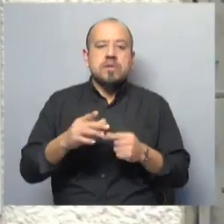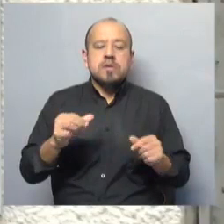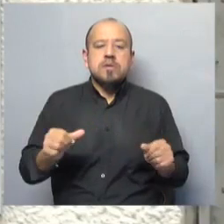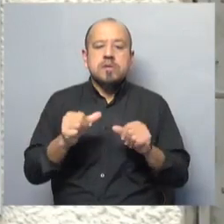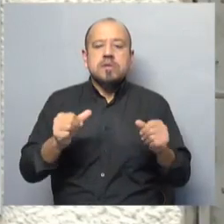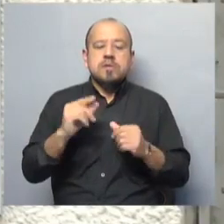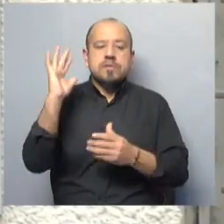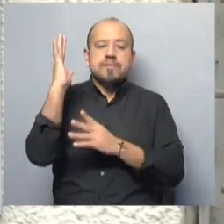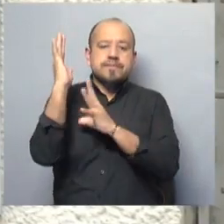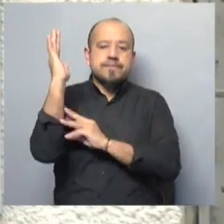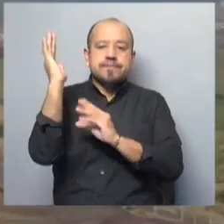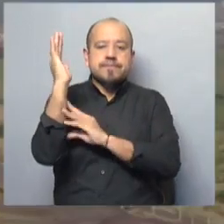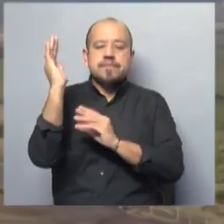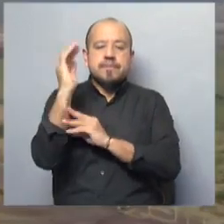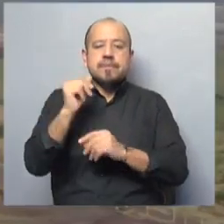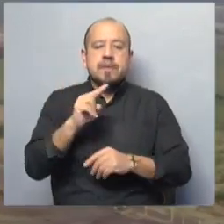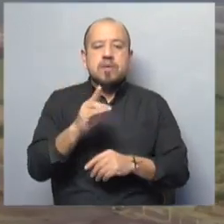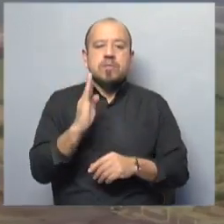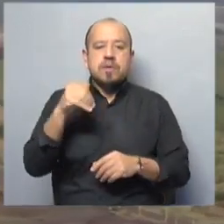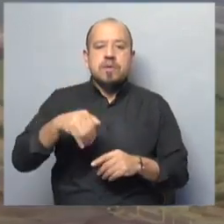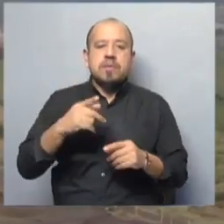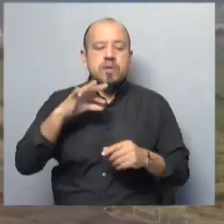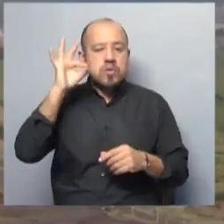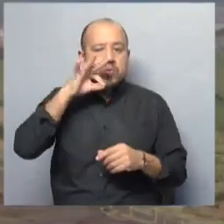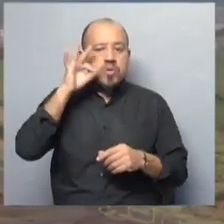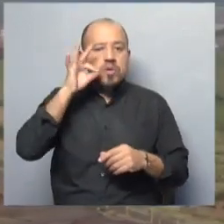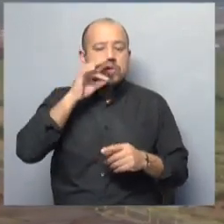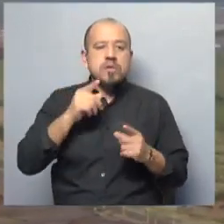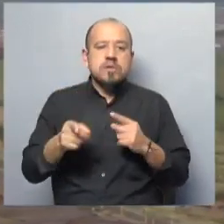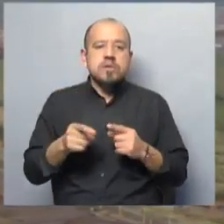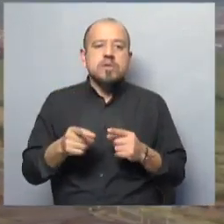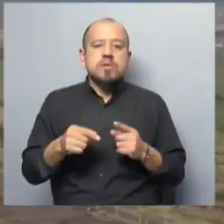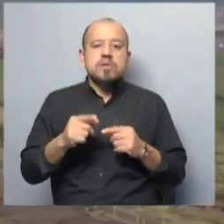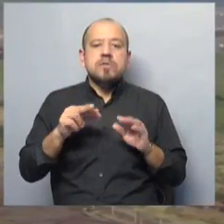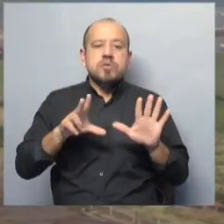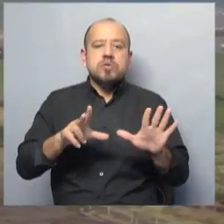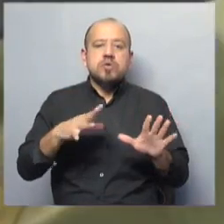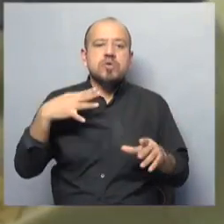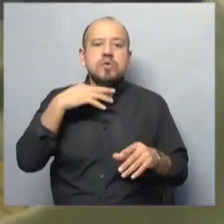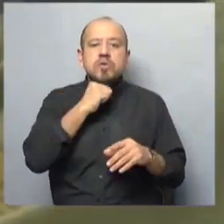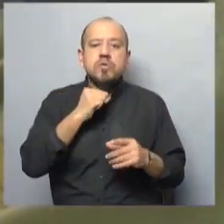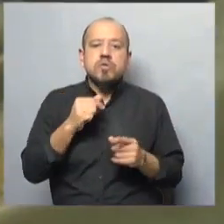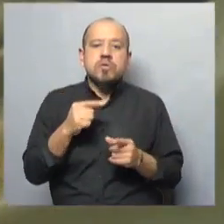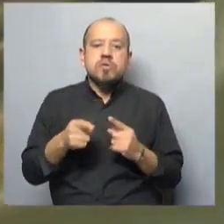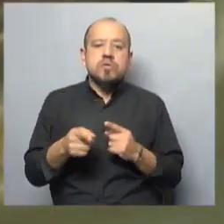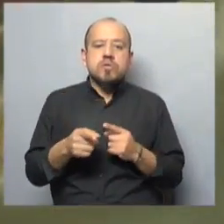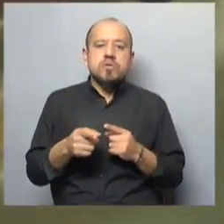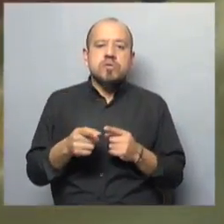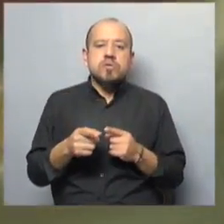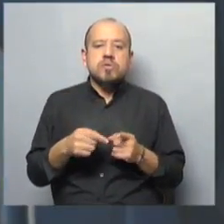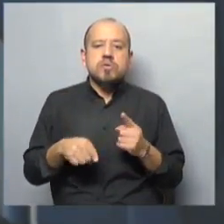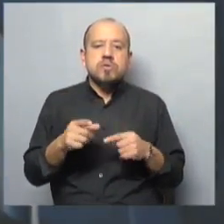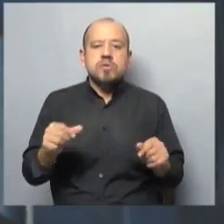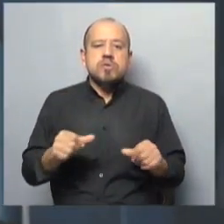construyendo la pastera UPM en Durazno. El siniestro, vamos a recordar, ocurrió el 8 de agosto cuando Walter Gabriel Morel González